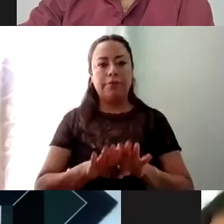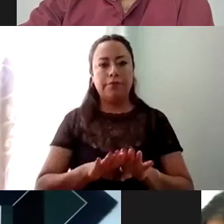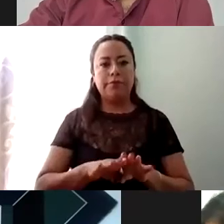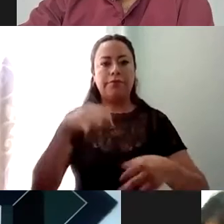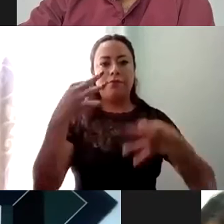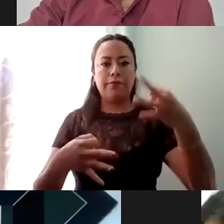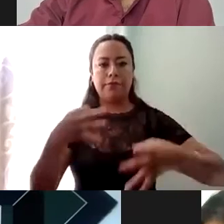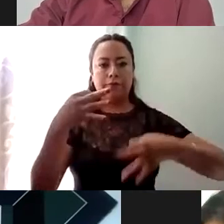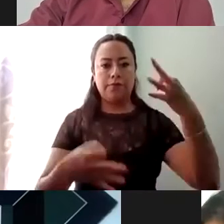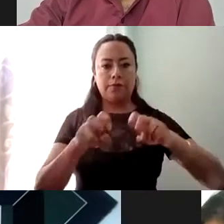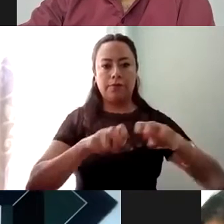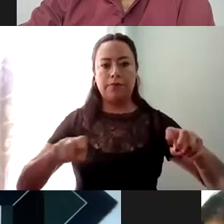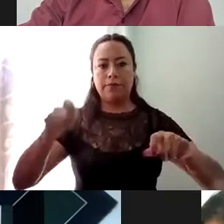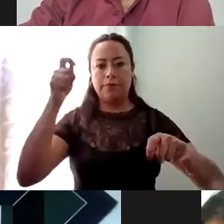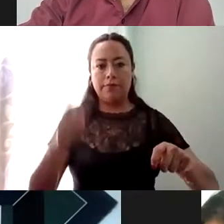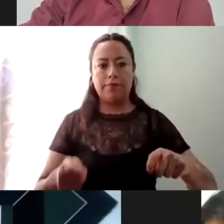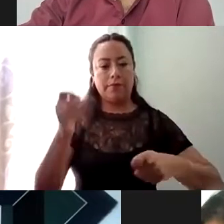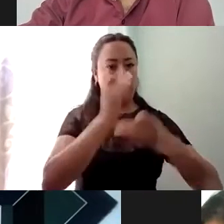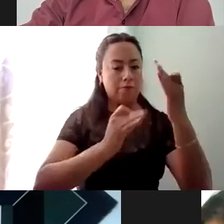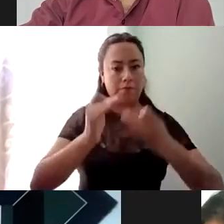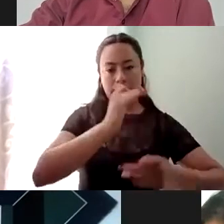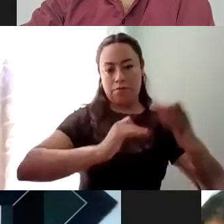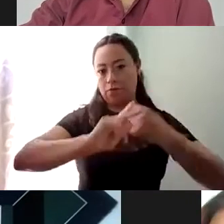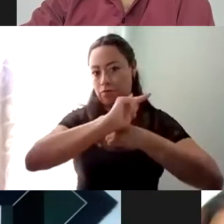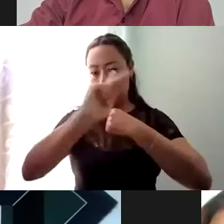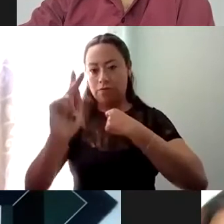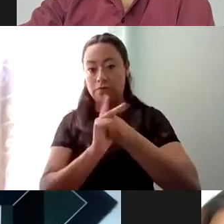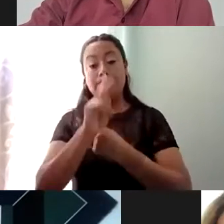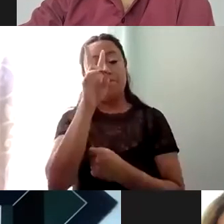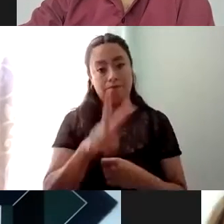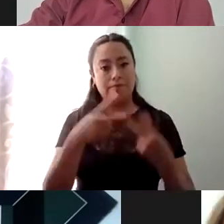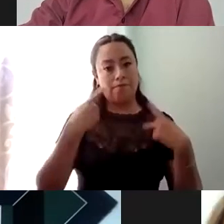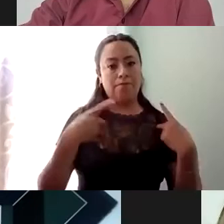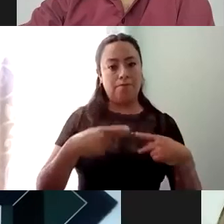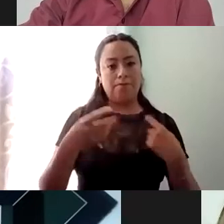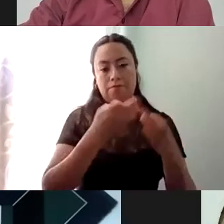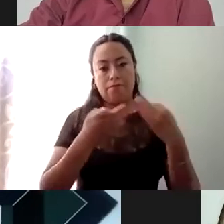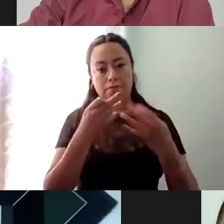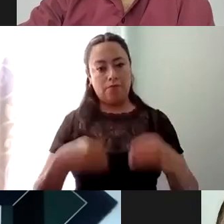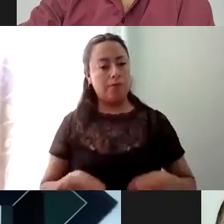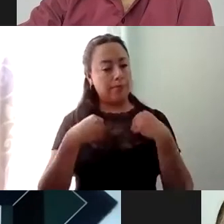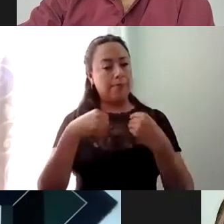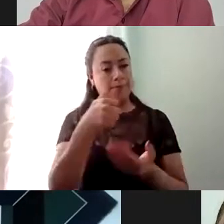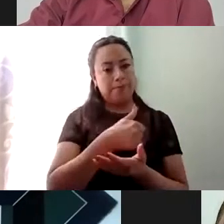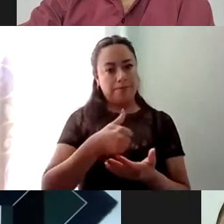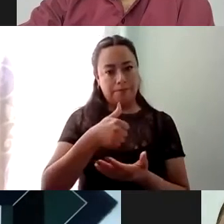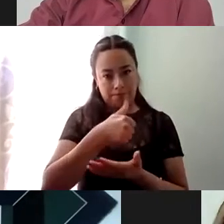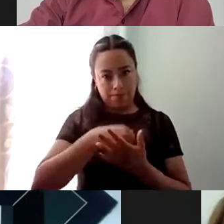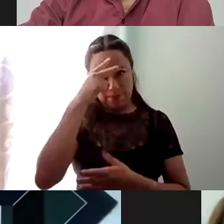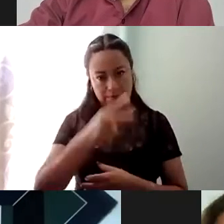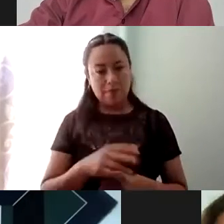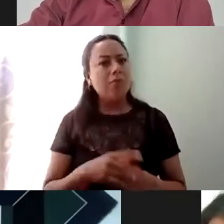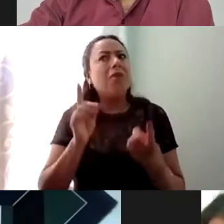en todo el país, la verdad es que la ciudadanía pues ahora también ya no tiene dónde hacer valer sus derechos de